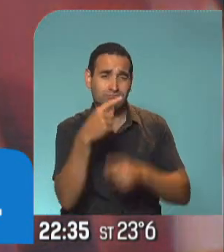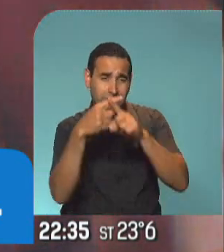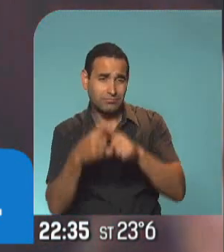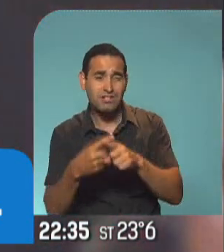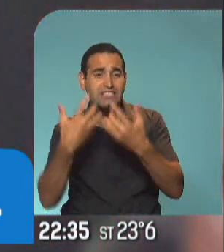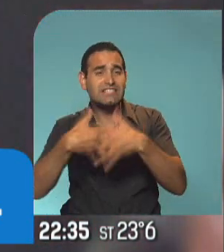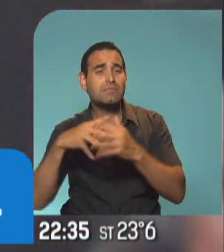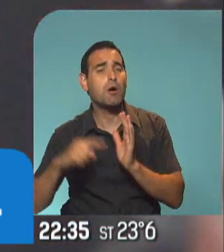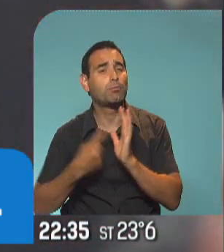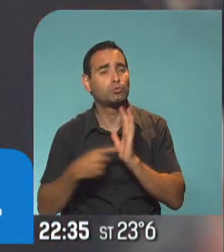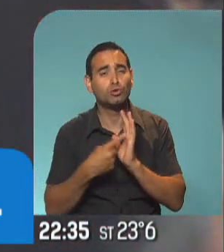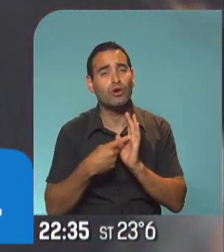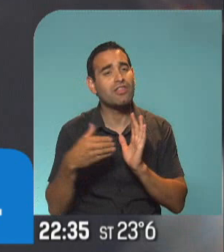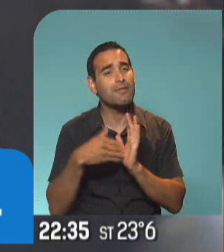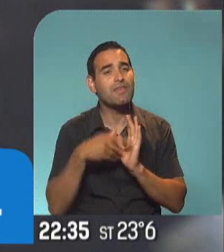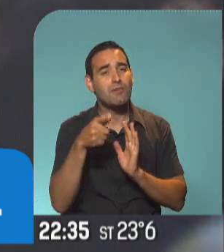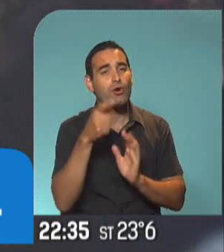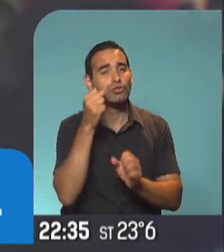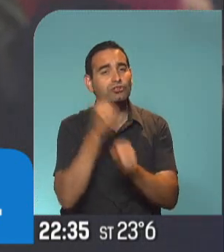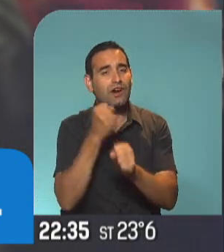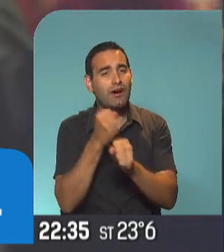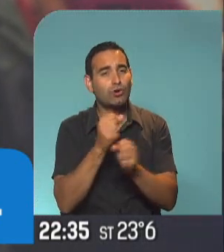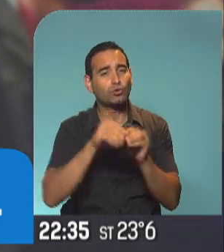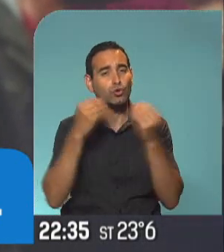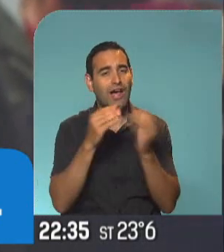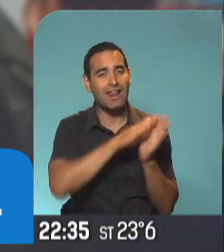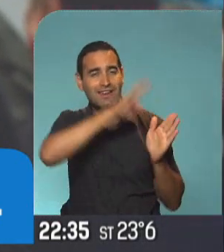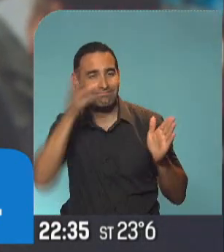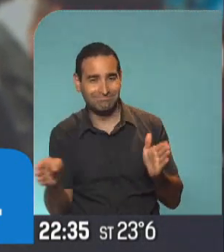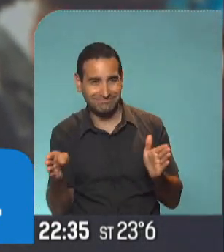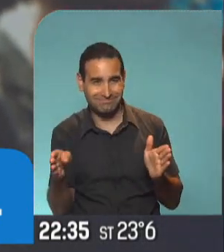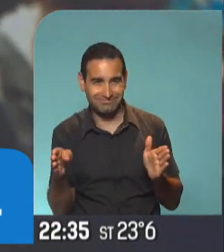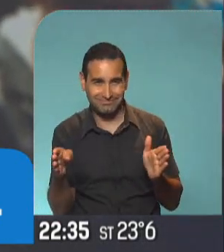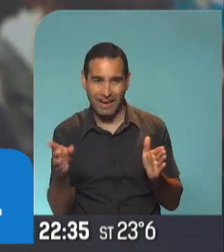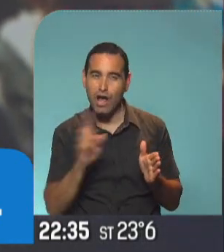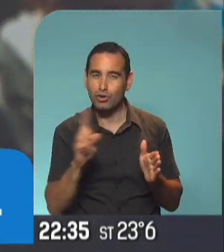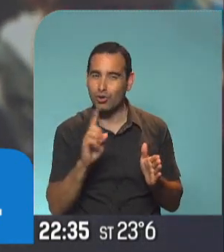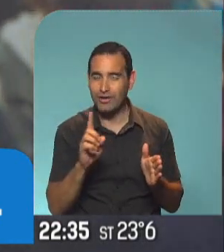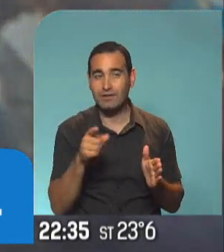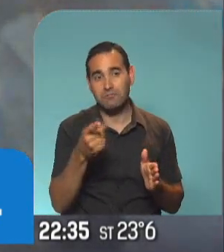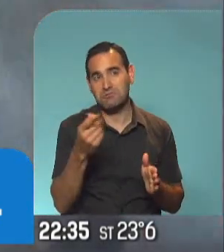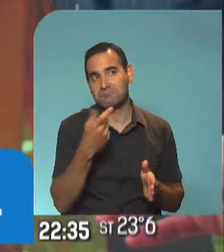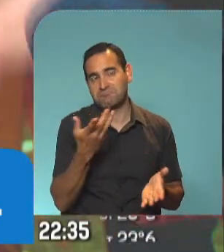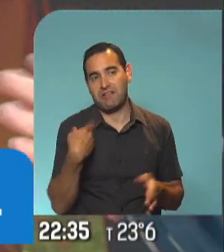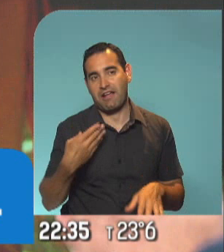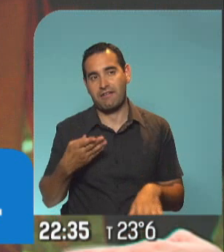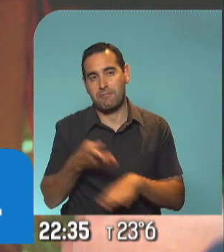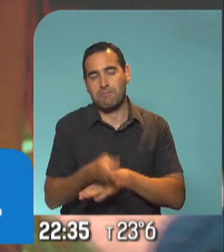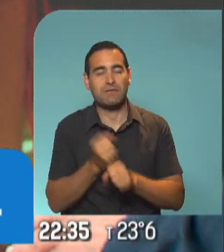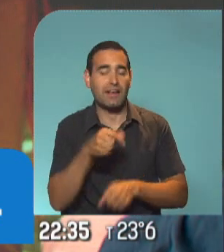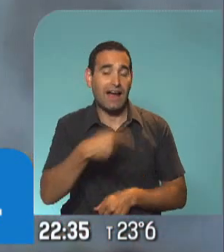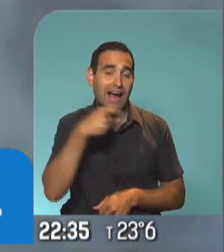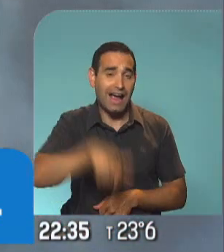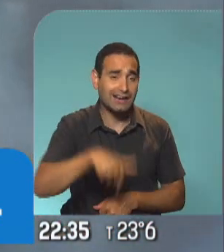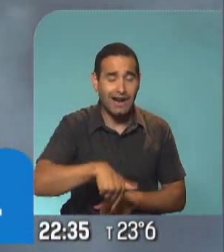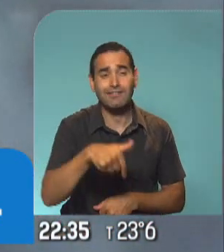de puntos en base a la totalidad de tu carrera. Entonces, ya no son, vos quizás ingresaste, pensemos acá, por ejemplo,